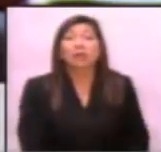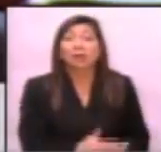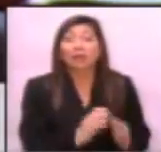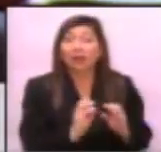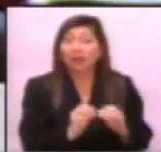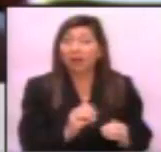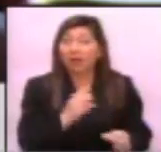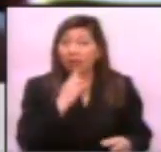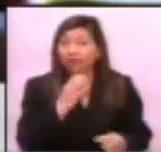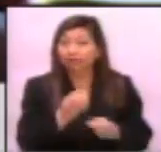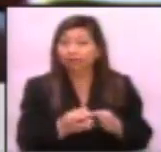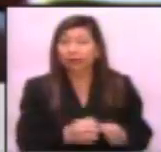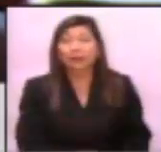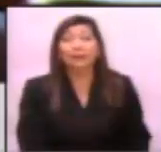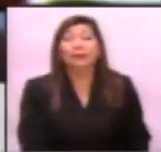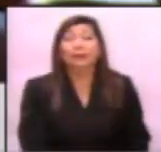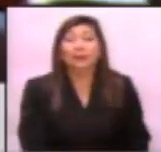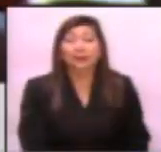han dado.